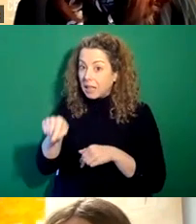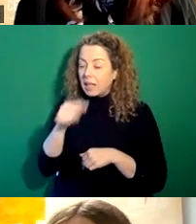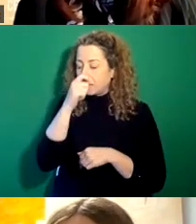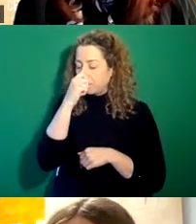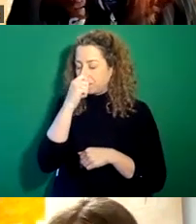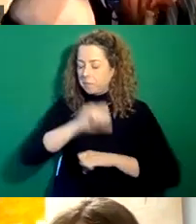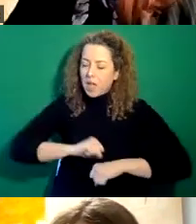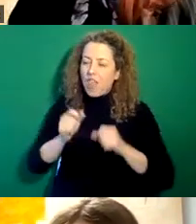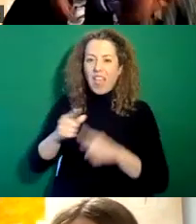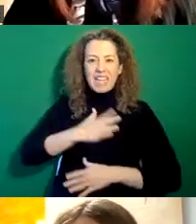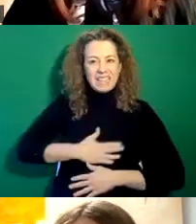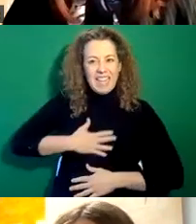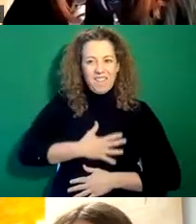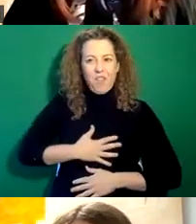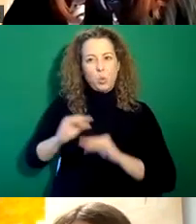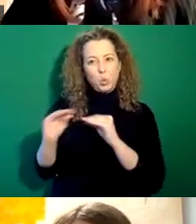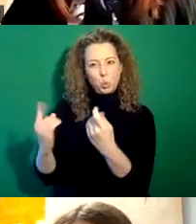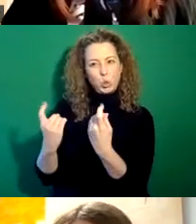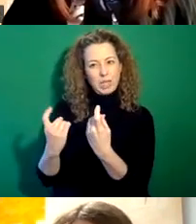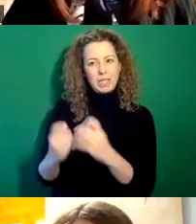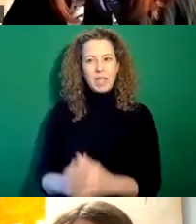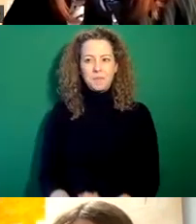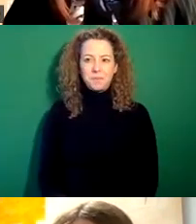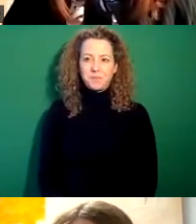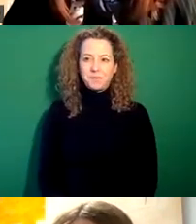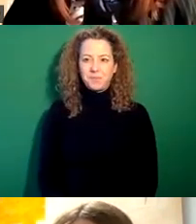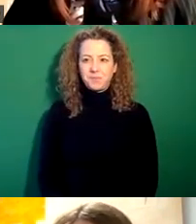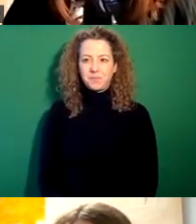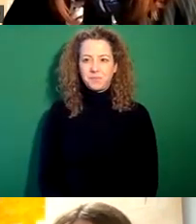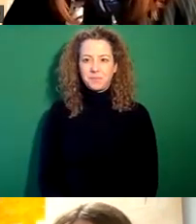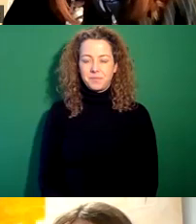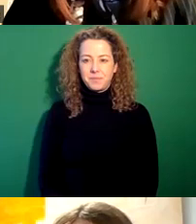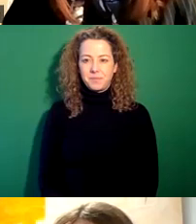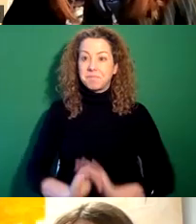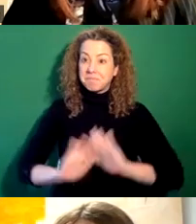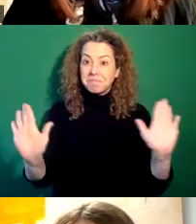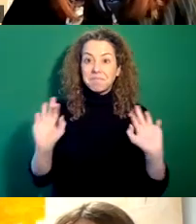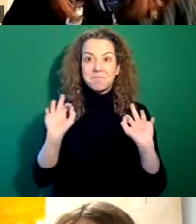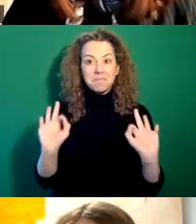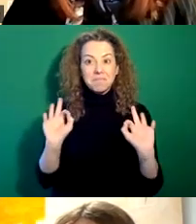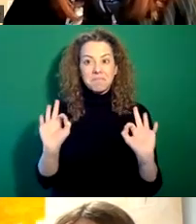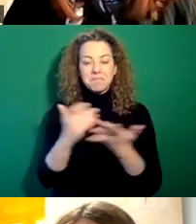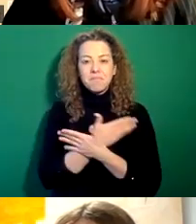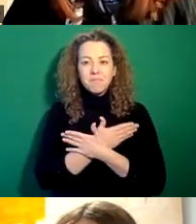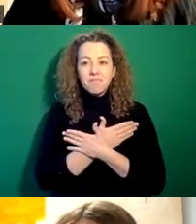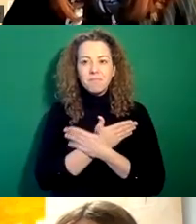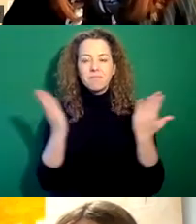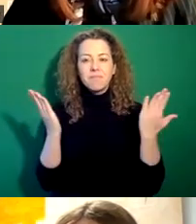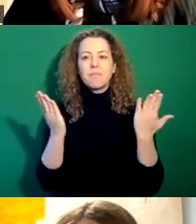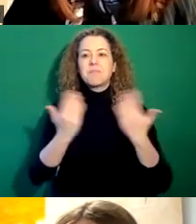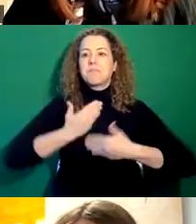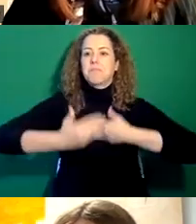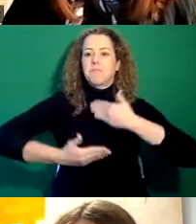pues eso, de satisfacer esa necesidad del momento. Y así, pues eso, en transcurridos